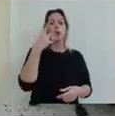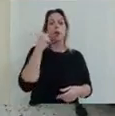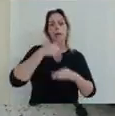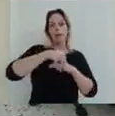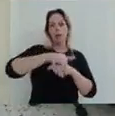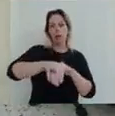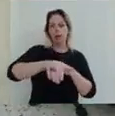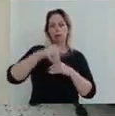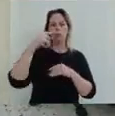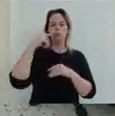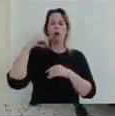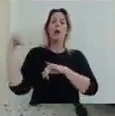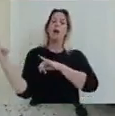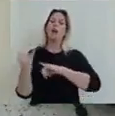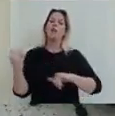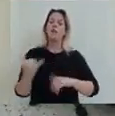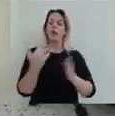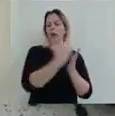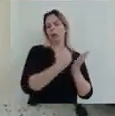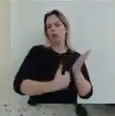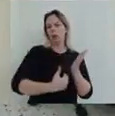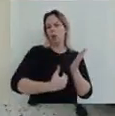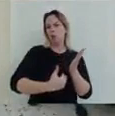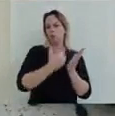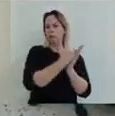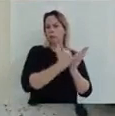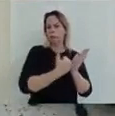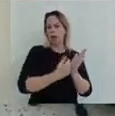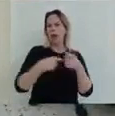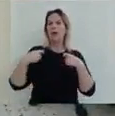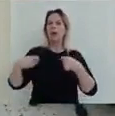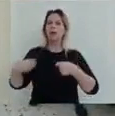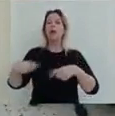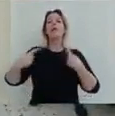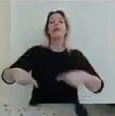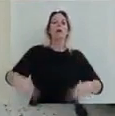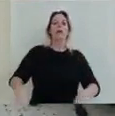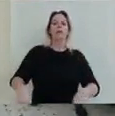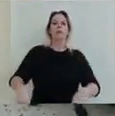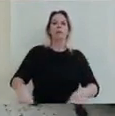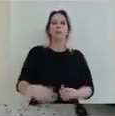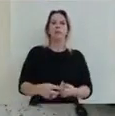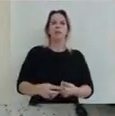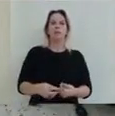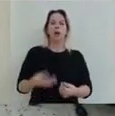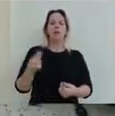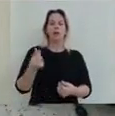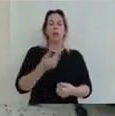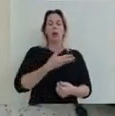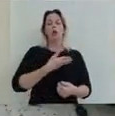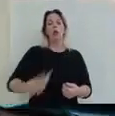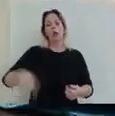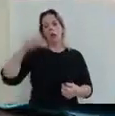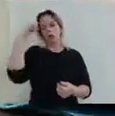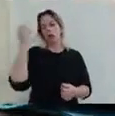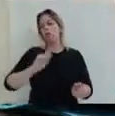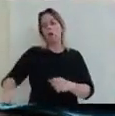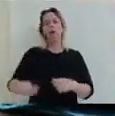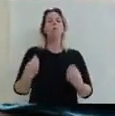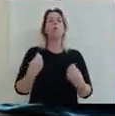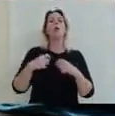proceda a remitir al Consejo Deliberante detalle de los gastos efectuados con la partida ya recibida de los fondos antes mencionados. Artículo